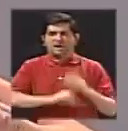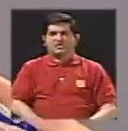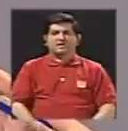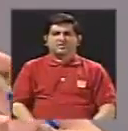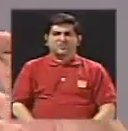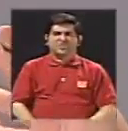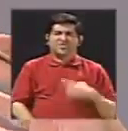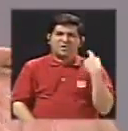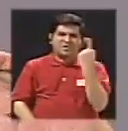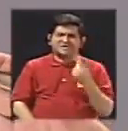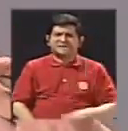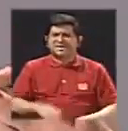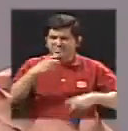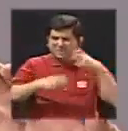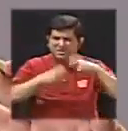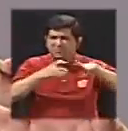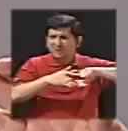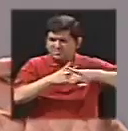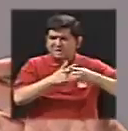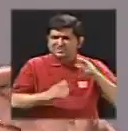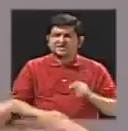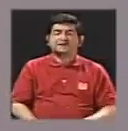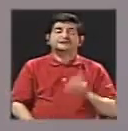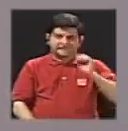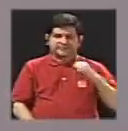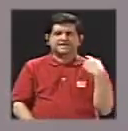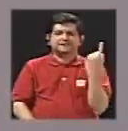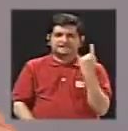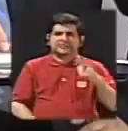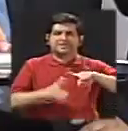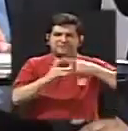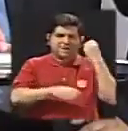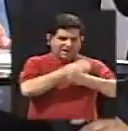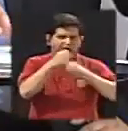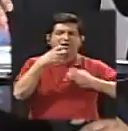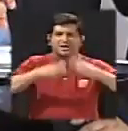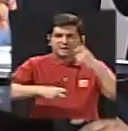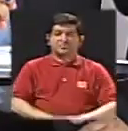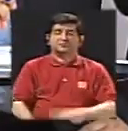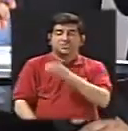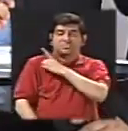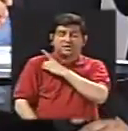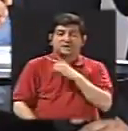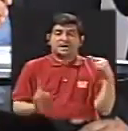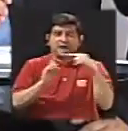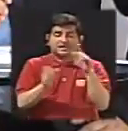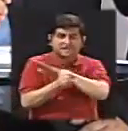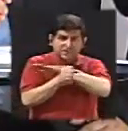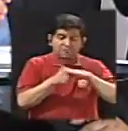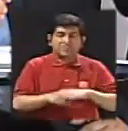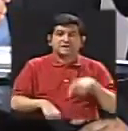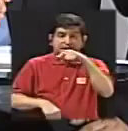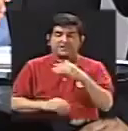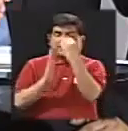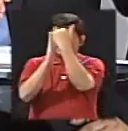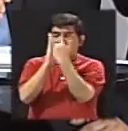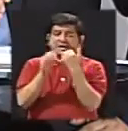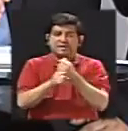algunos desajustes que siempre se arrastran. Al principio de año es así. ¿Por qué? Porque mientras el director lleva el cuadro de personal, y entonces